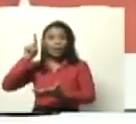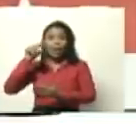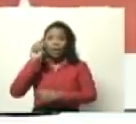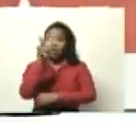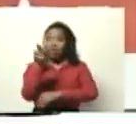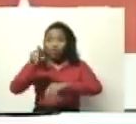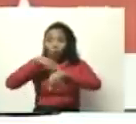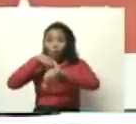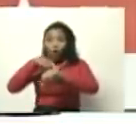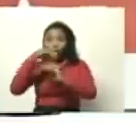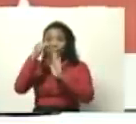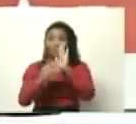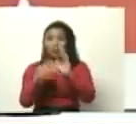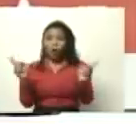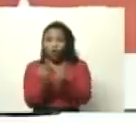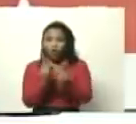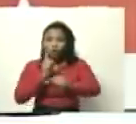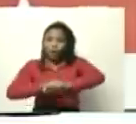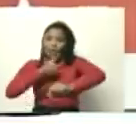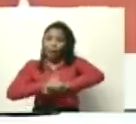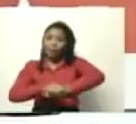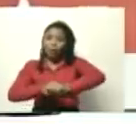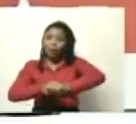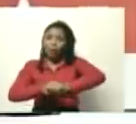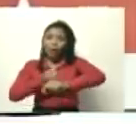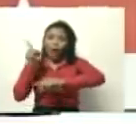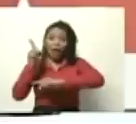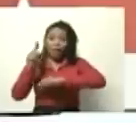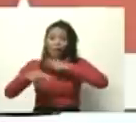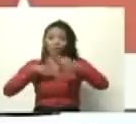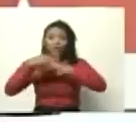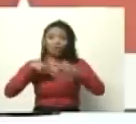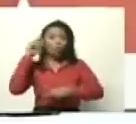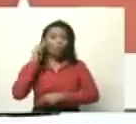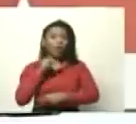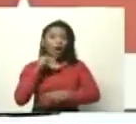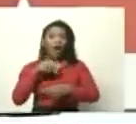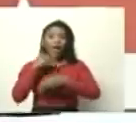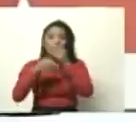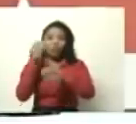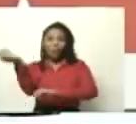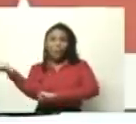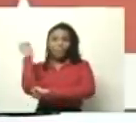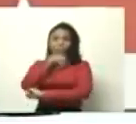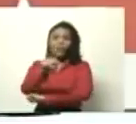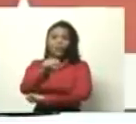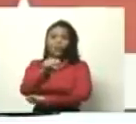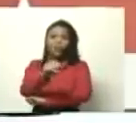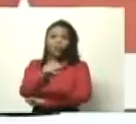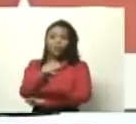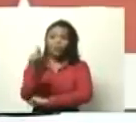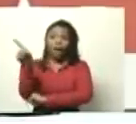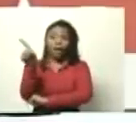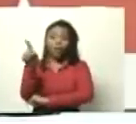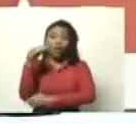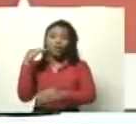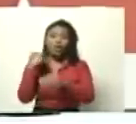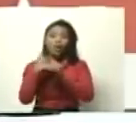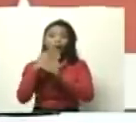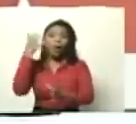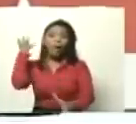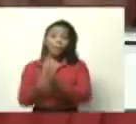2 horas, en menos de 2 horas, la revolución bolivariana los derrotó. Tuvieron que irse con el rabo entre